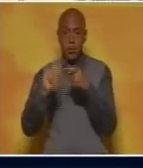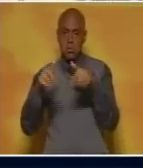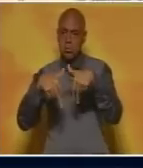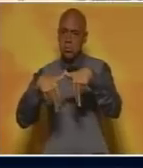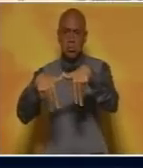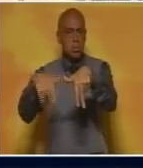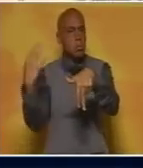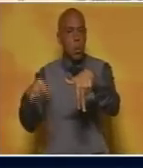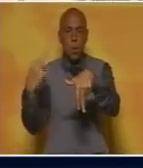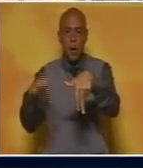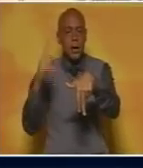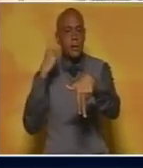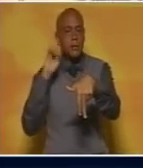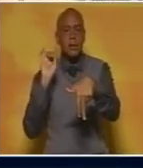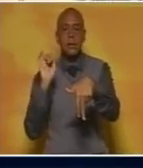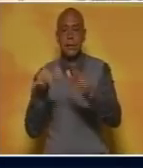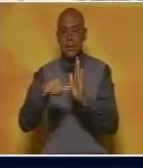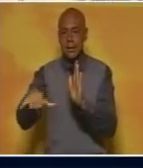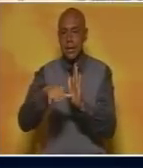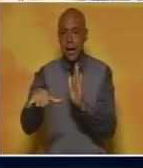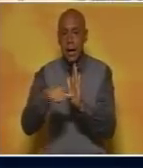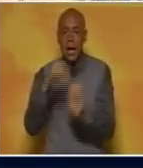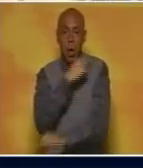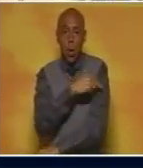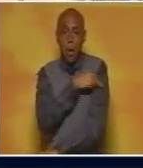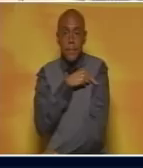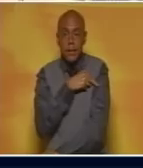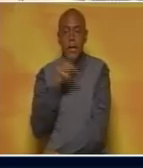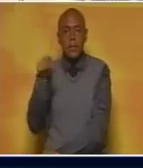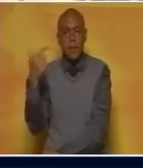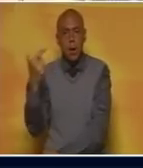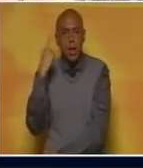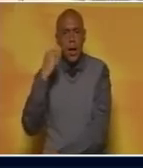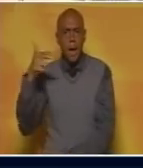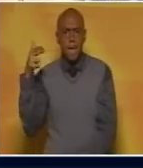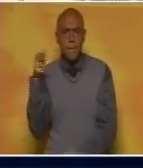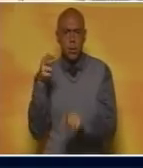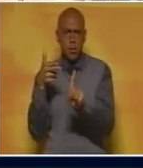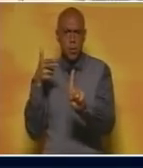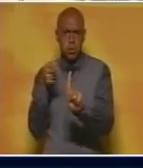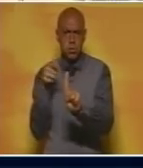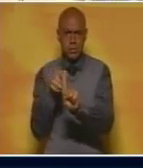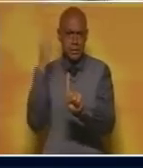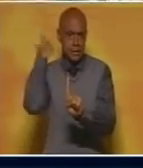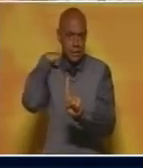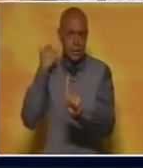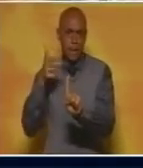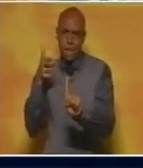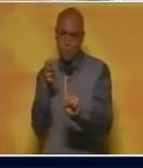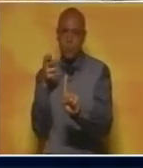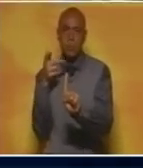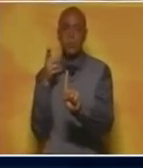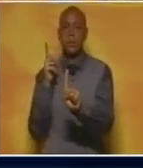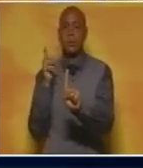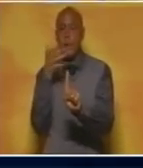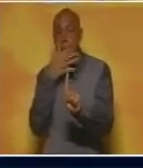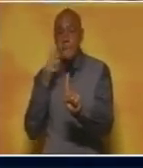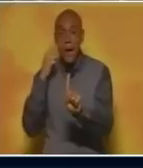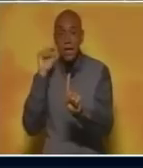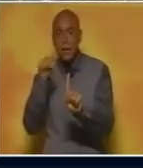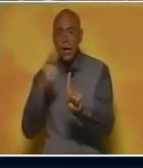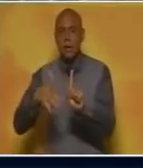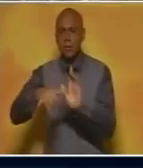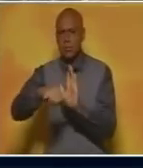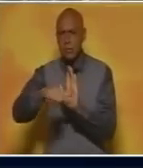con Providencia, cerca del Hospital Padre Machado, cuando recibió un tiro en la espalda. Según la versión extraoficial, en el lugar se registró